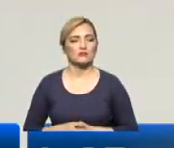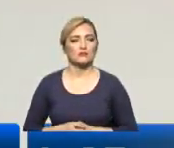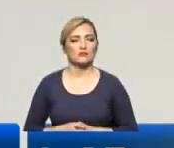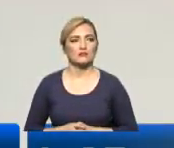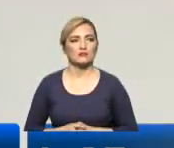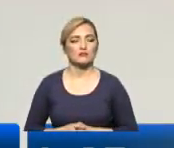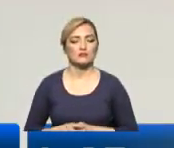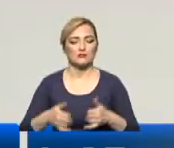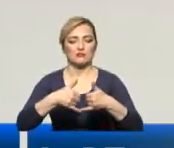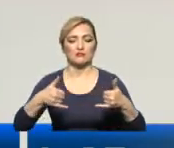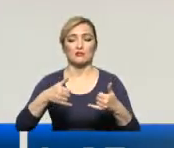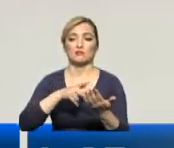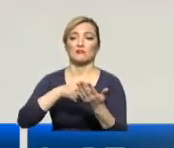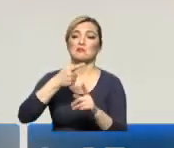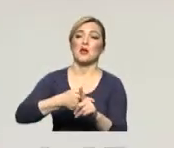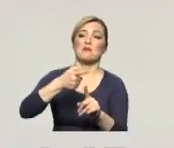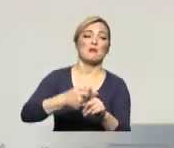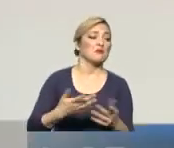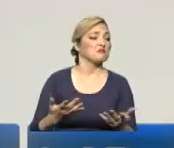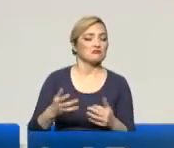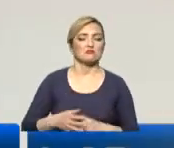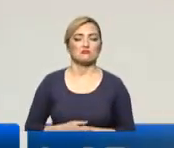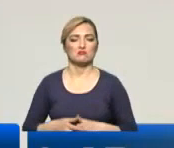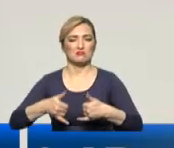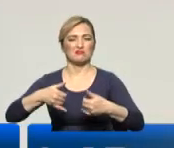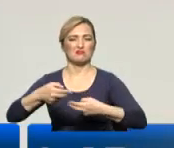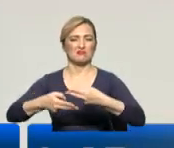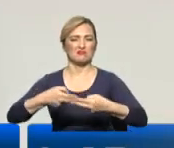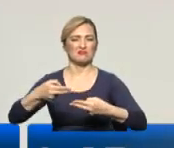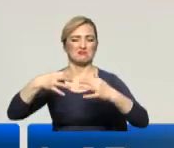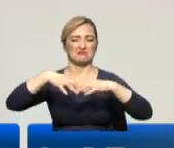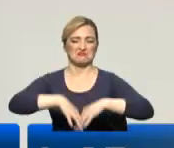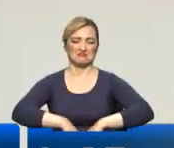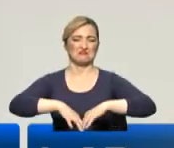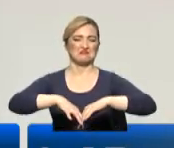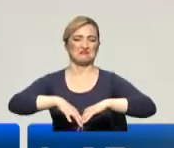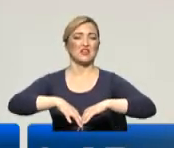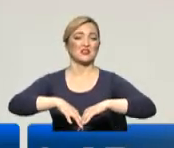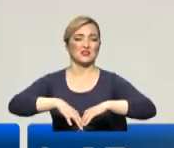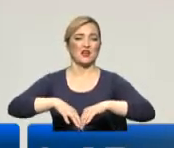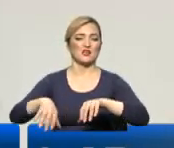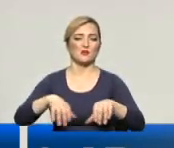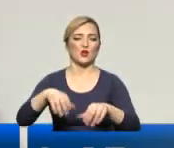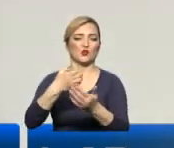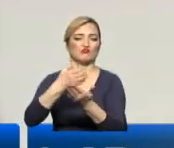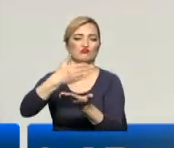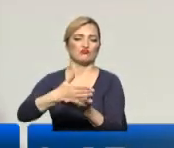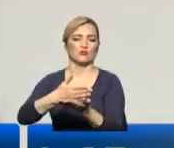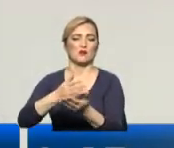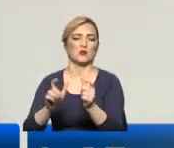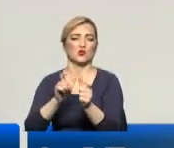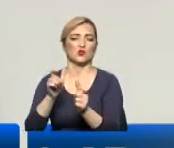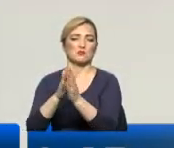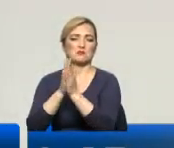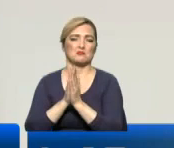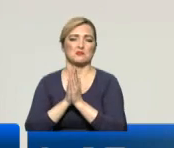locales que están en arriendo, hay muchos locales que se han vendido, hay locales que han quebrado, hay actividades económicas que se han suspendido, muchas personas que han